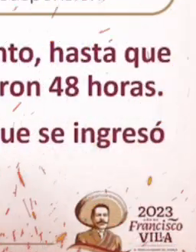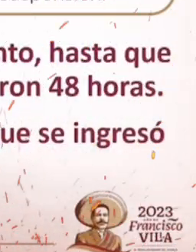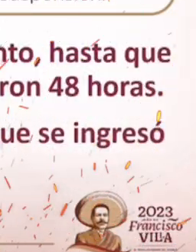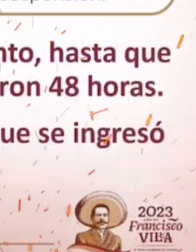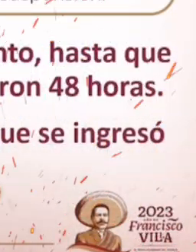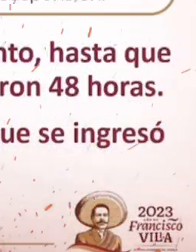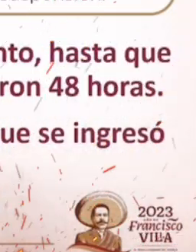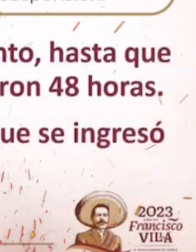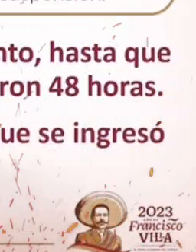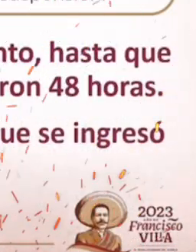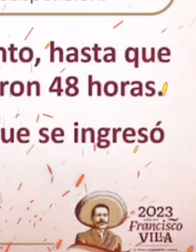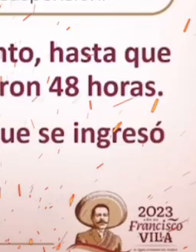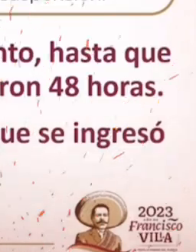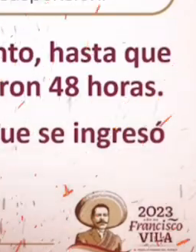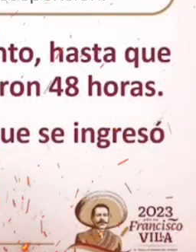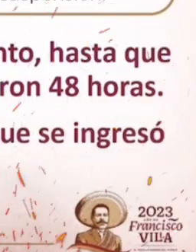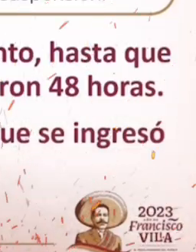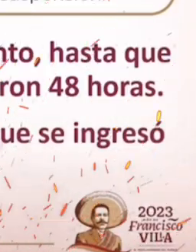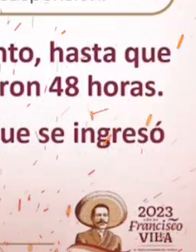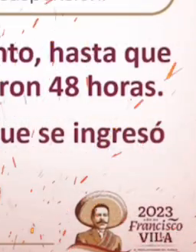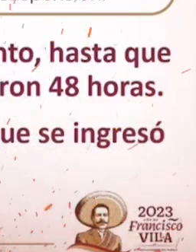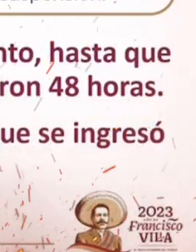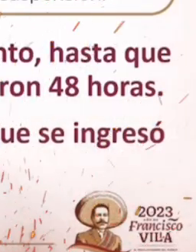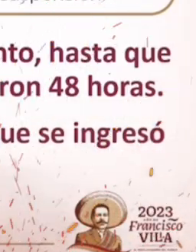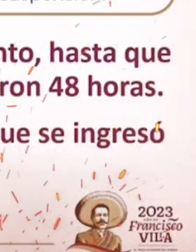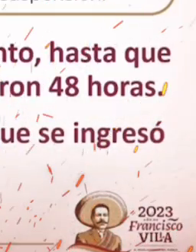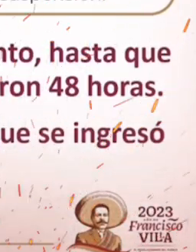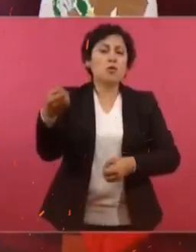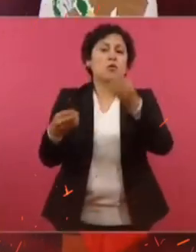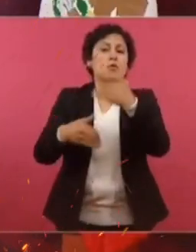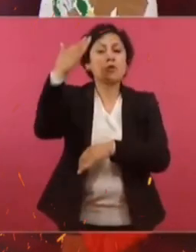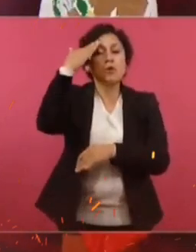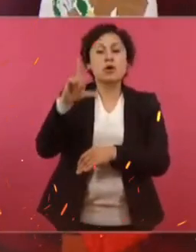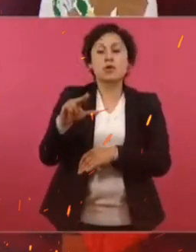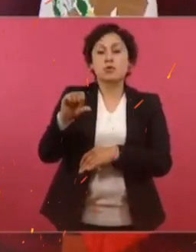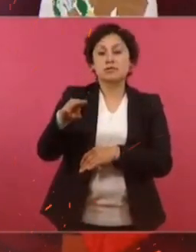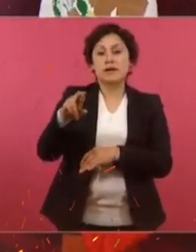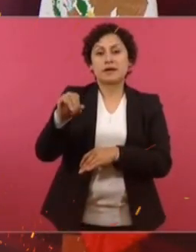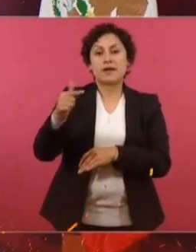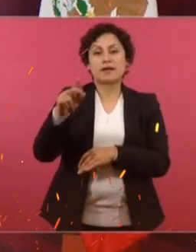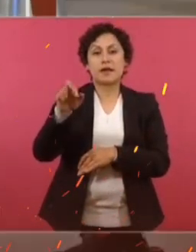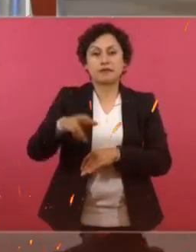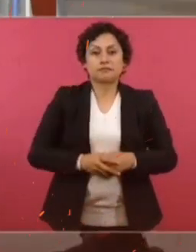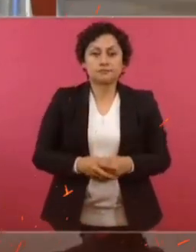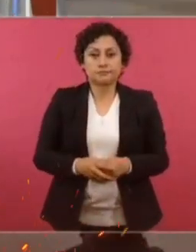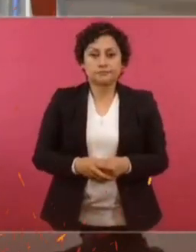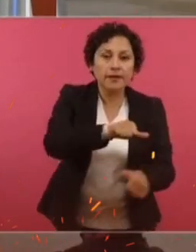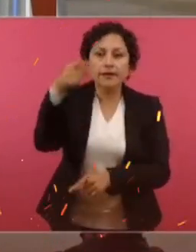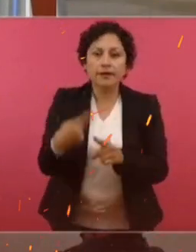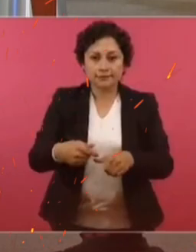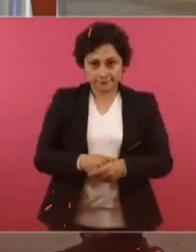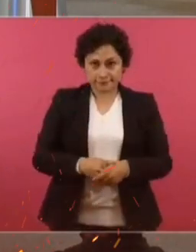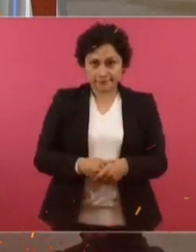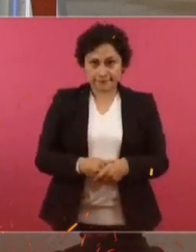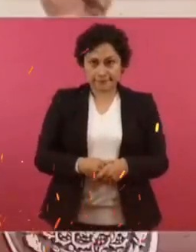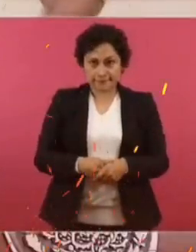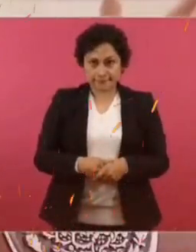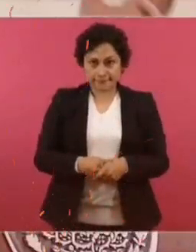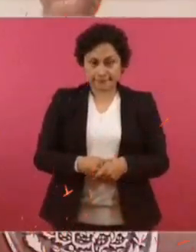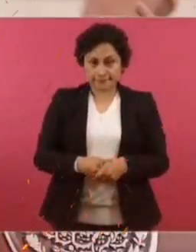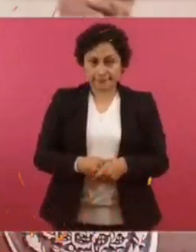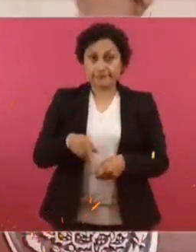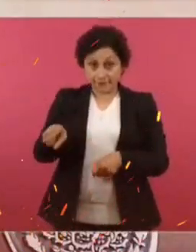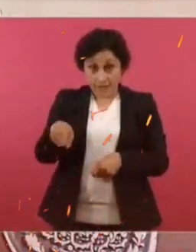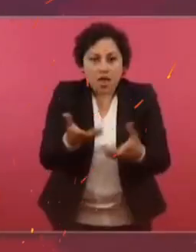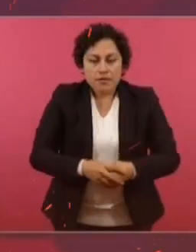le asigna al mismo. Ya resuelve que no se entreguen los libros en Coahuila. ¿Para quién trabaja el ministro? ¿Le importa